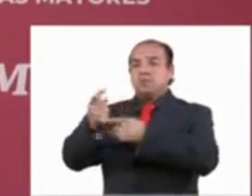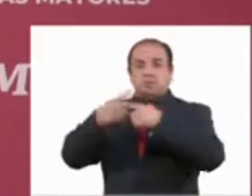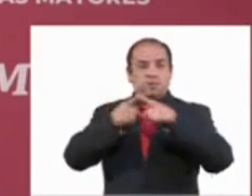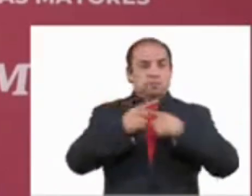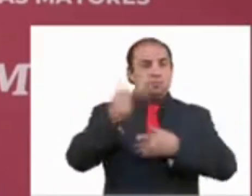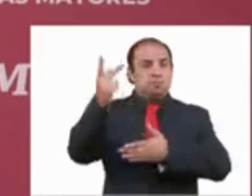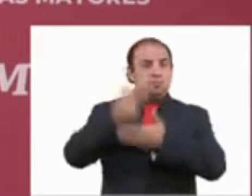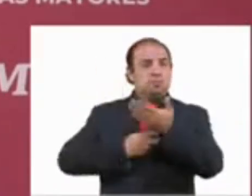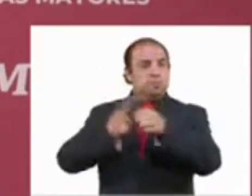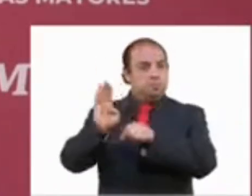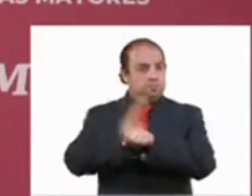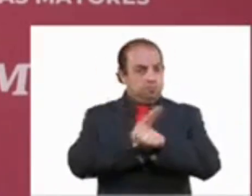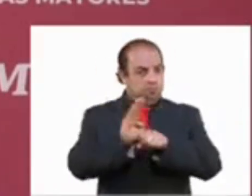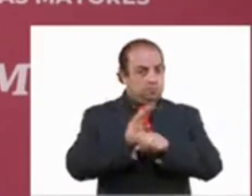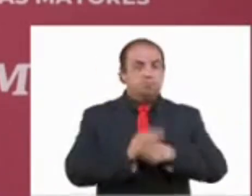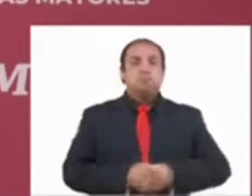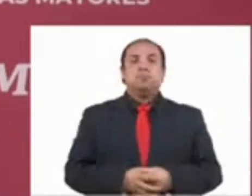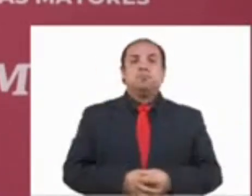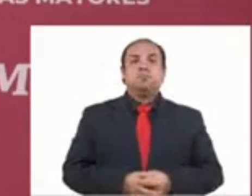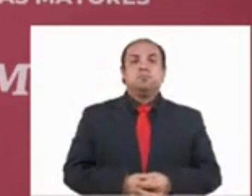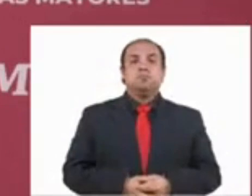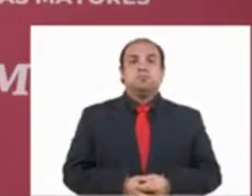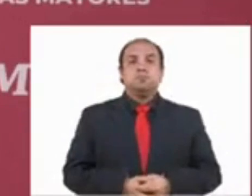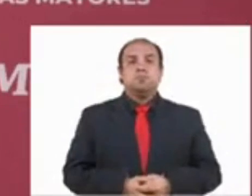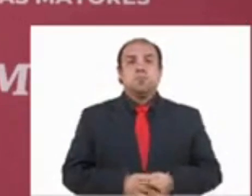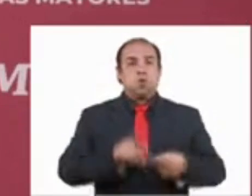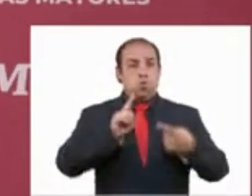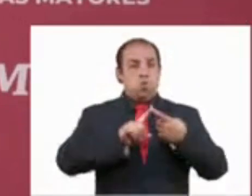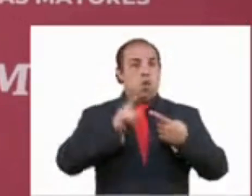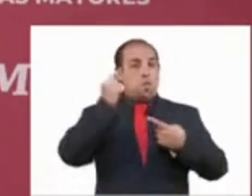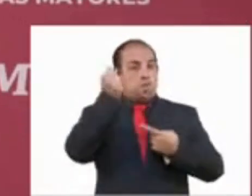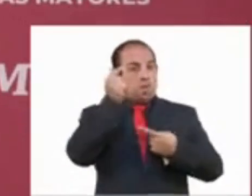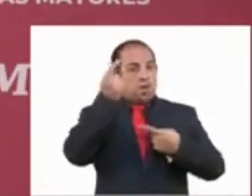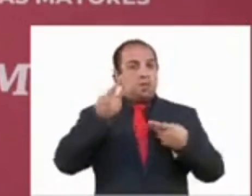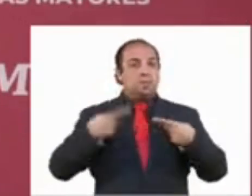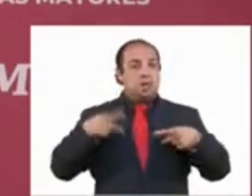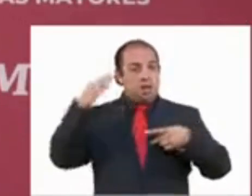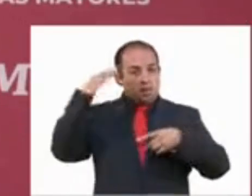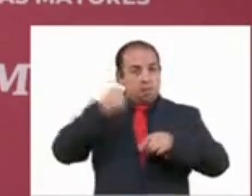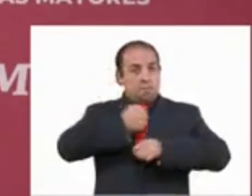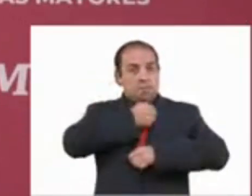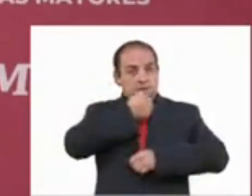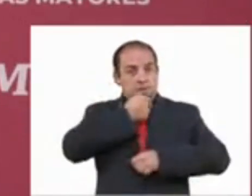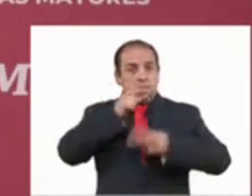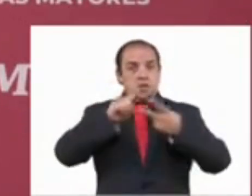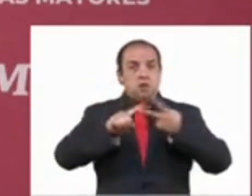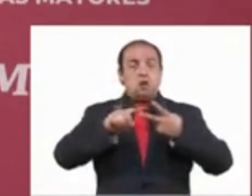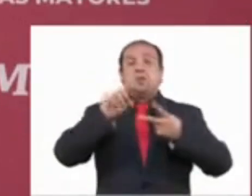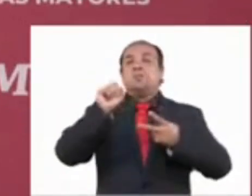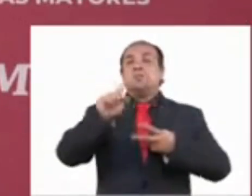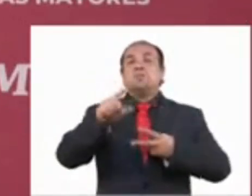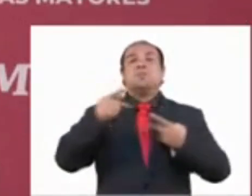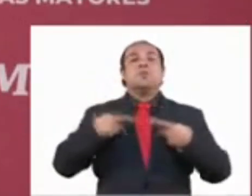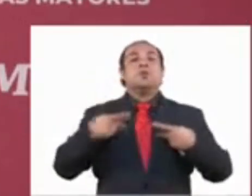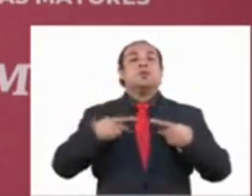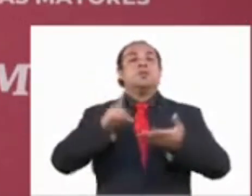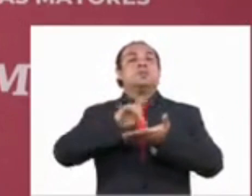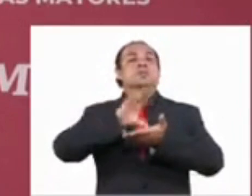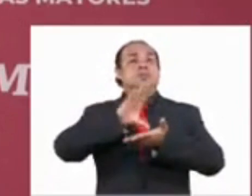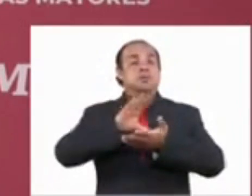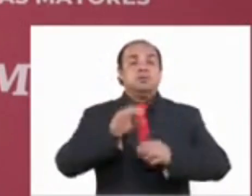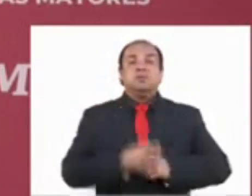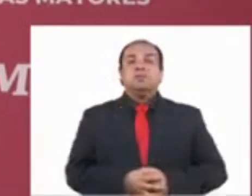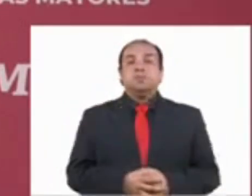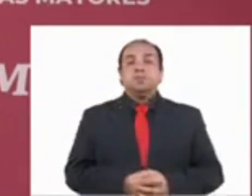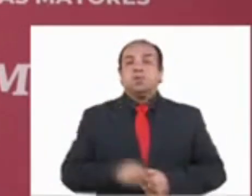de bienestar, entre ellos la pensión de adulto mayor y de las personas con discapacidad. Es por